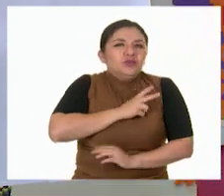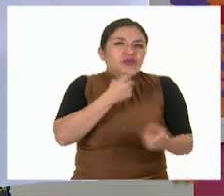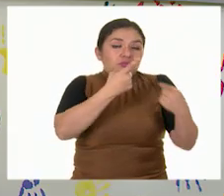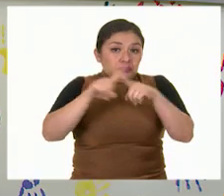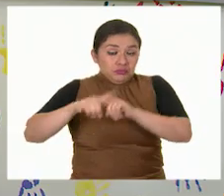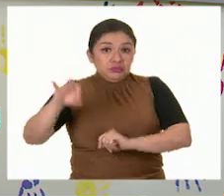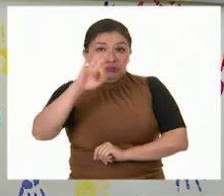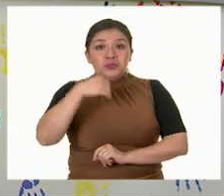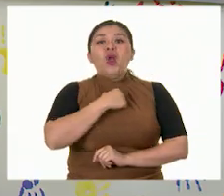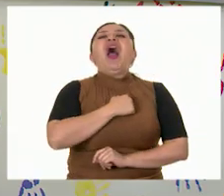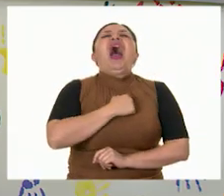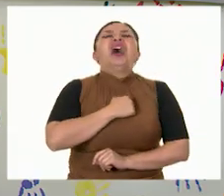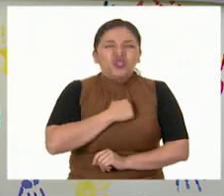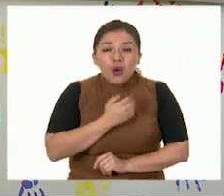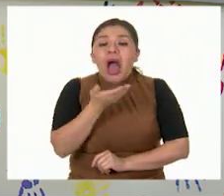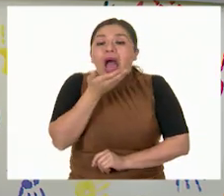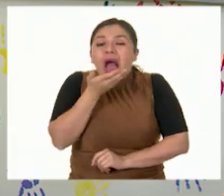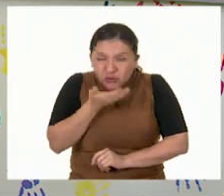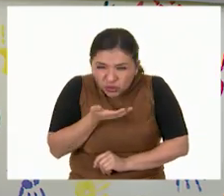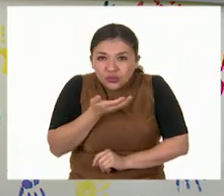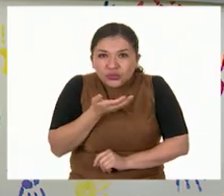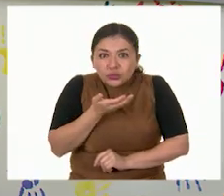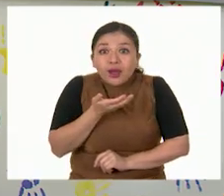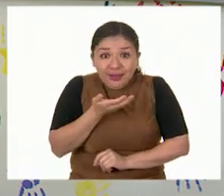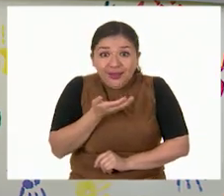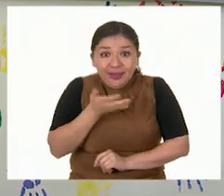yo estornudo sobre mi mano, ¡achú!